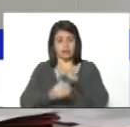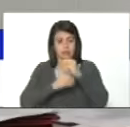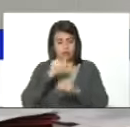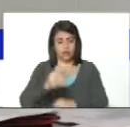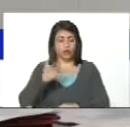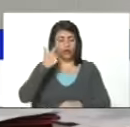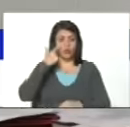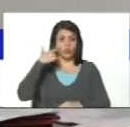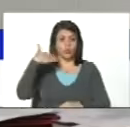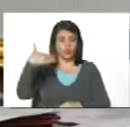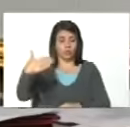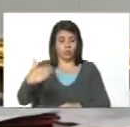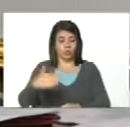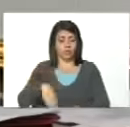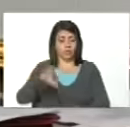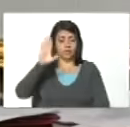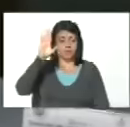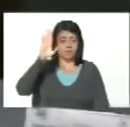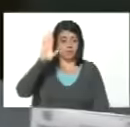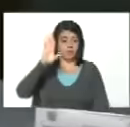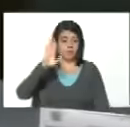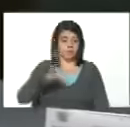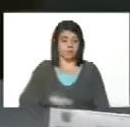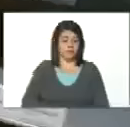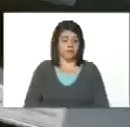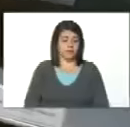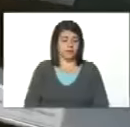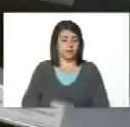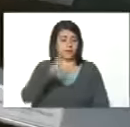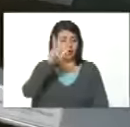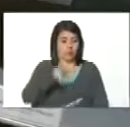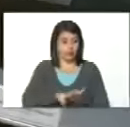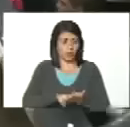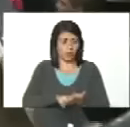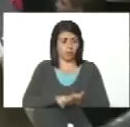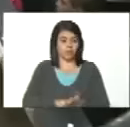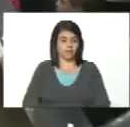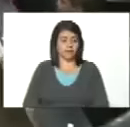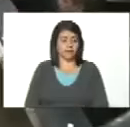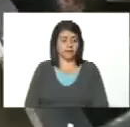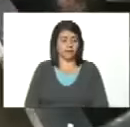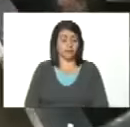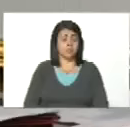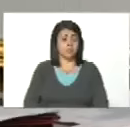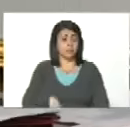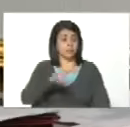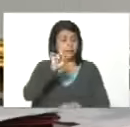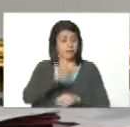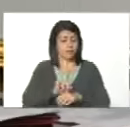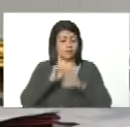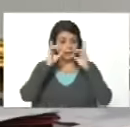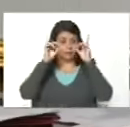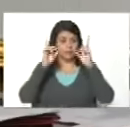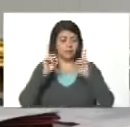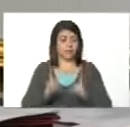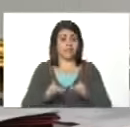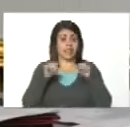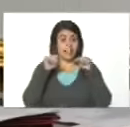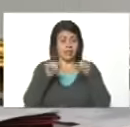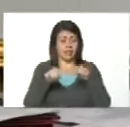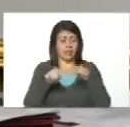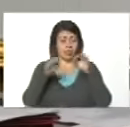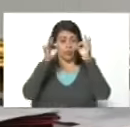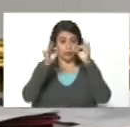a manifestarlo con la señal de costumbre. Queda aprobado por unanimidad. En consecuencia,